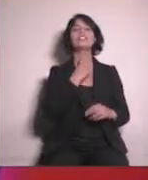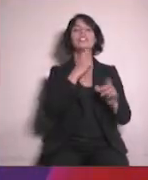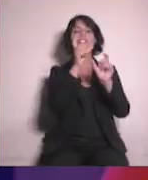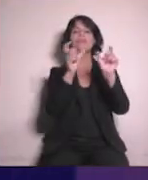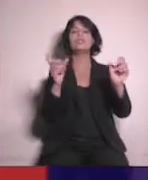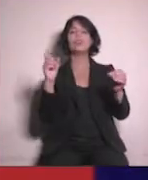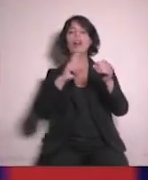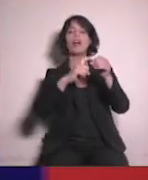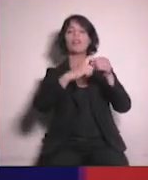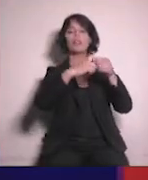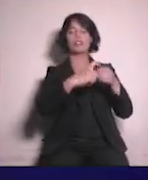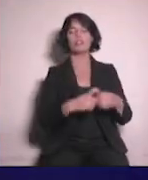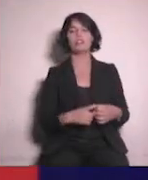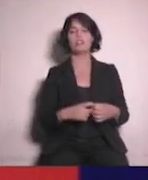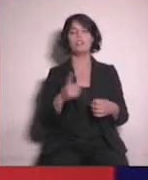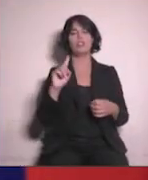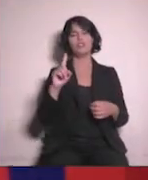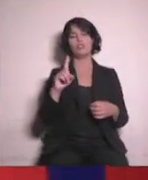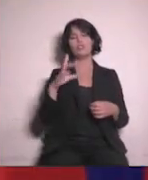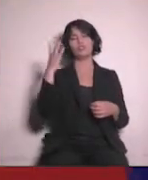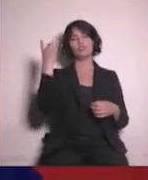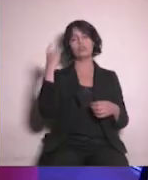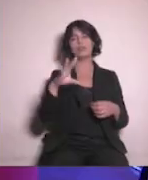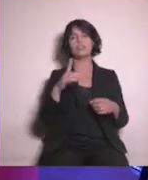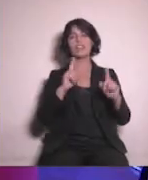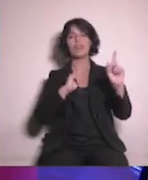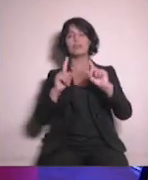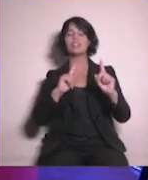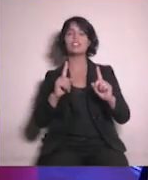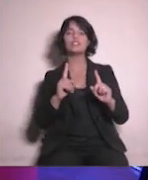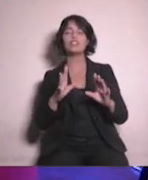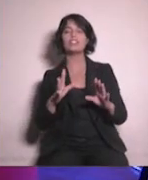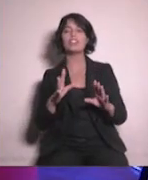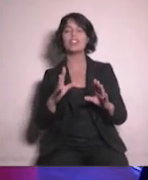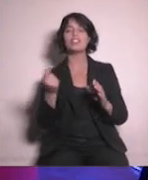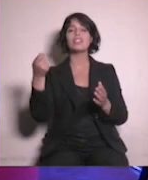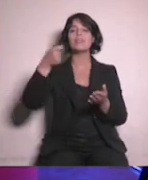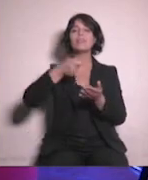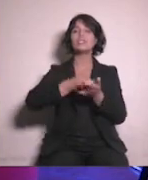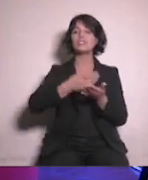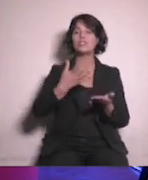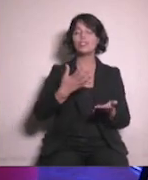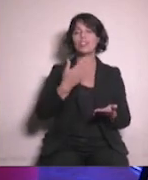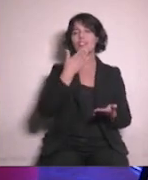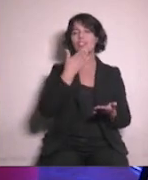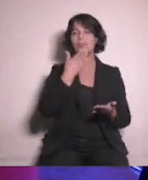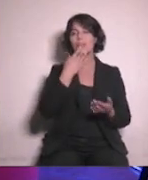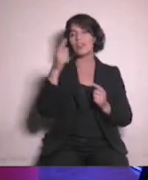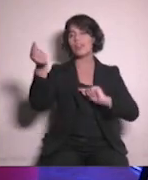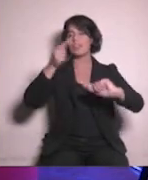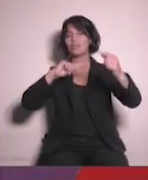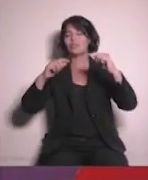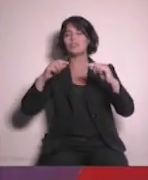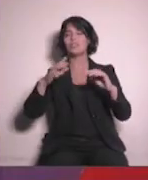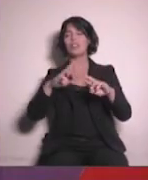clientes. No solo en la administración de inversiones, sino también en la discusión previsional,